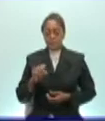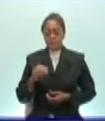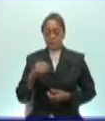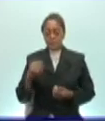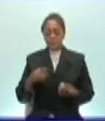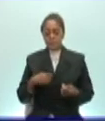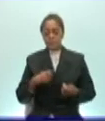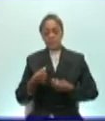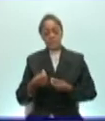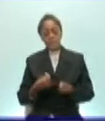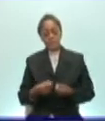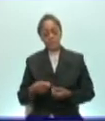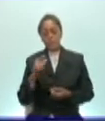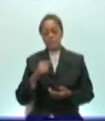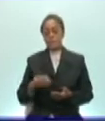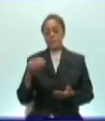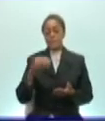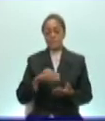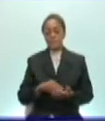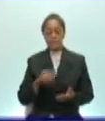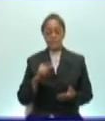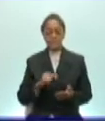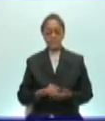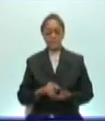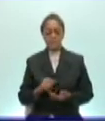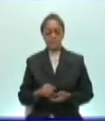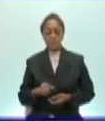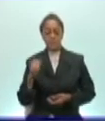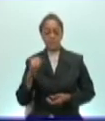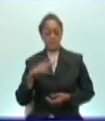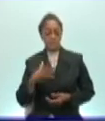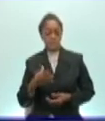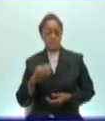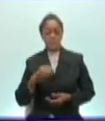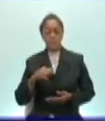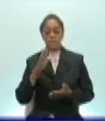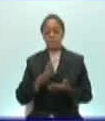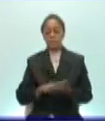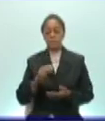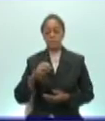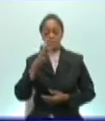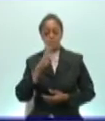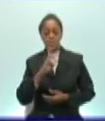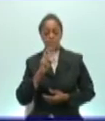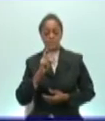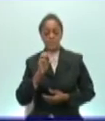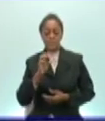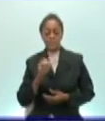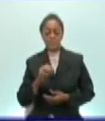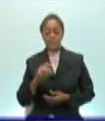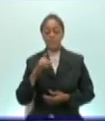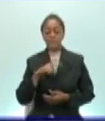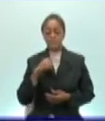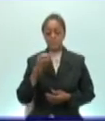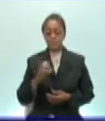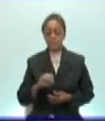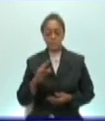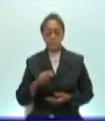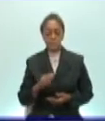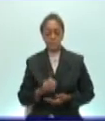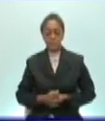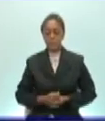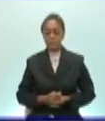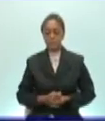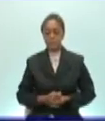vista económico, hasta que llega desde el punto de vista ya bélico con el plan de la Fernandina, o sea, el fracaso de ese plan de la